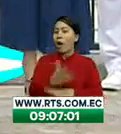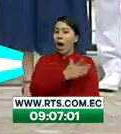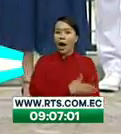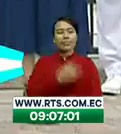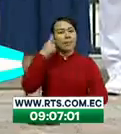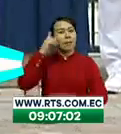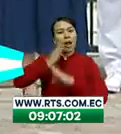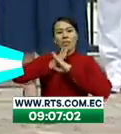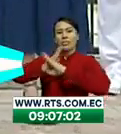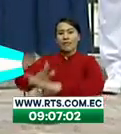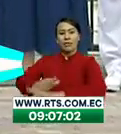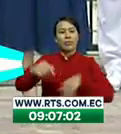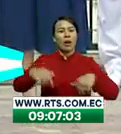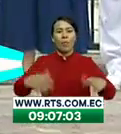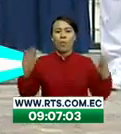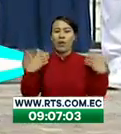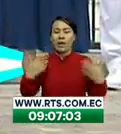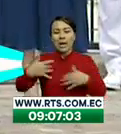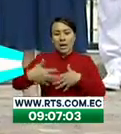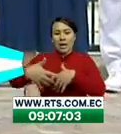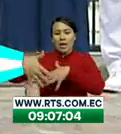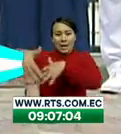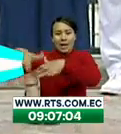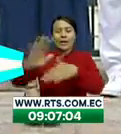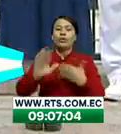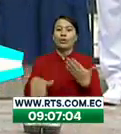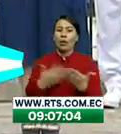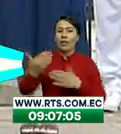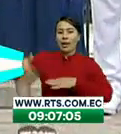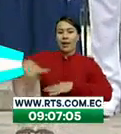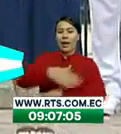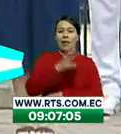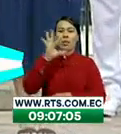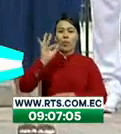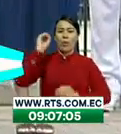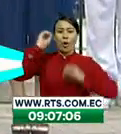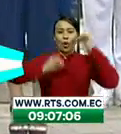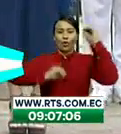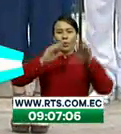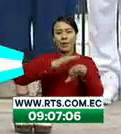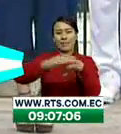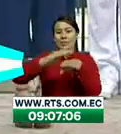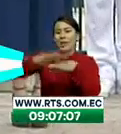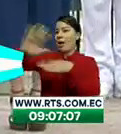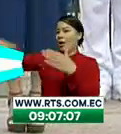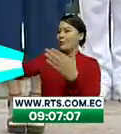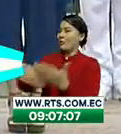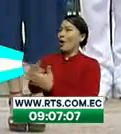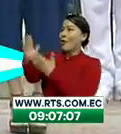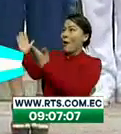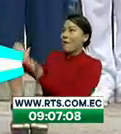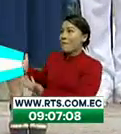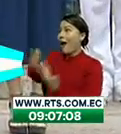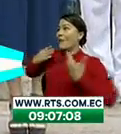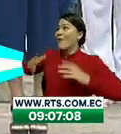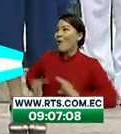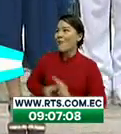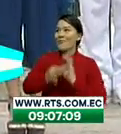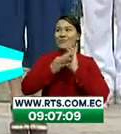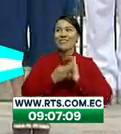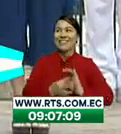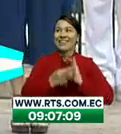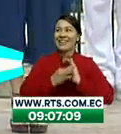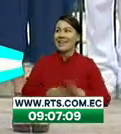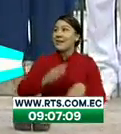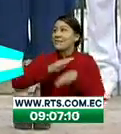y recorrerá la avenida 9 de octubre convocando a todos a participar, a unirse, invitando